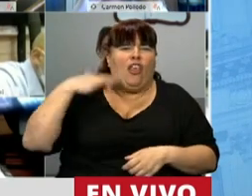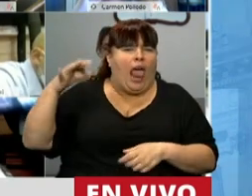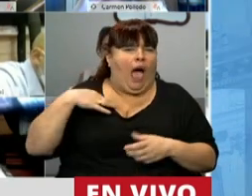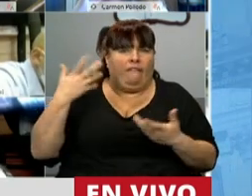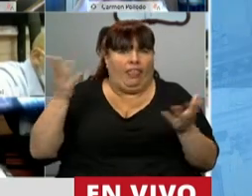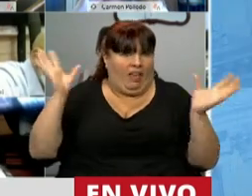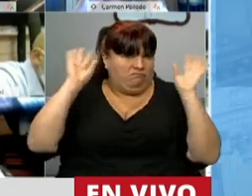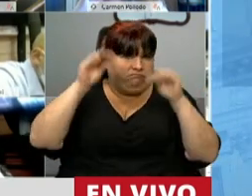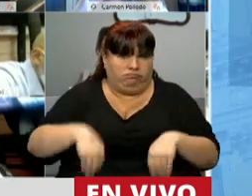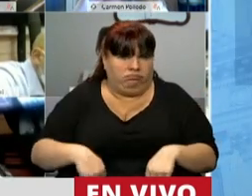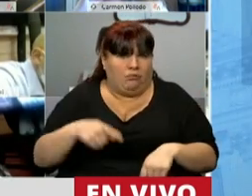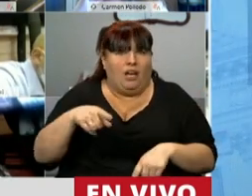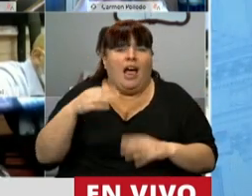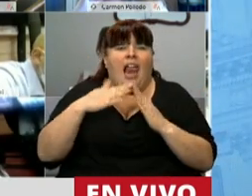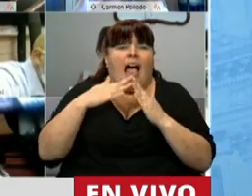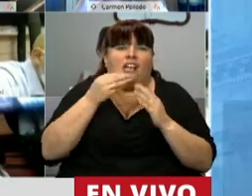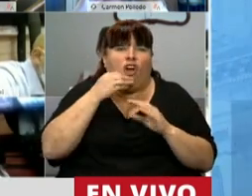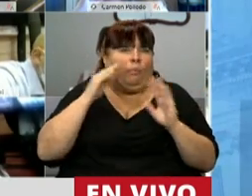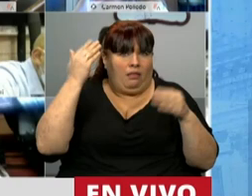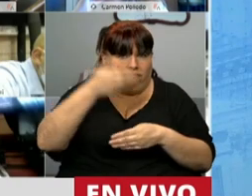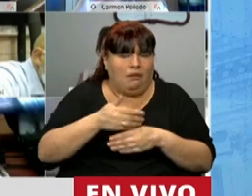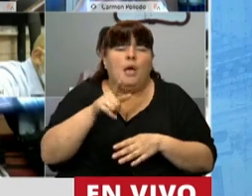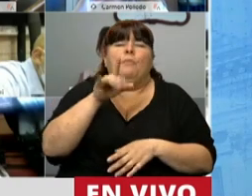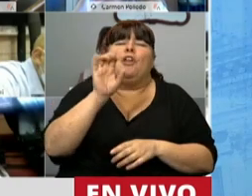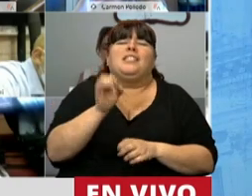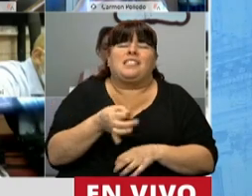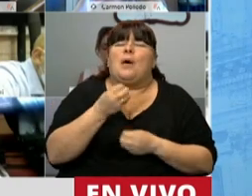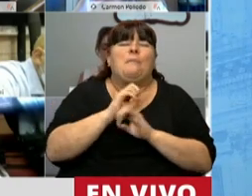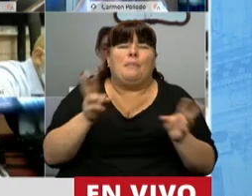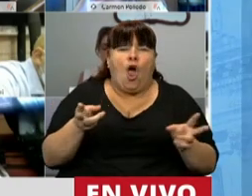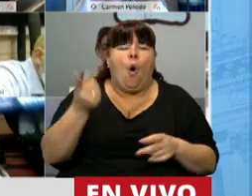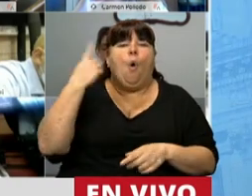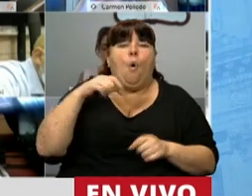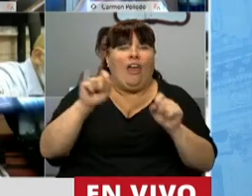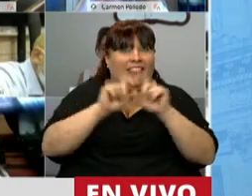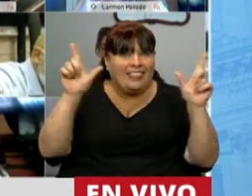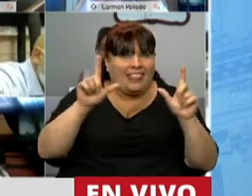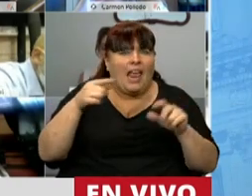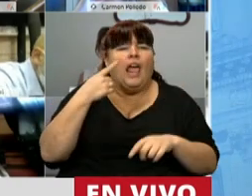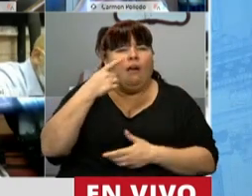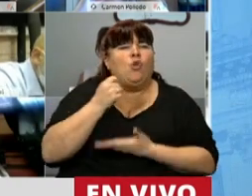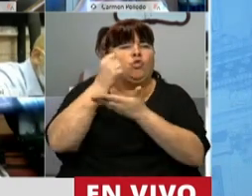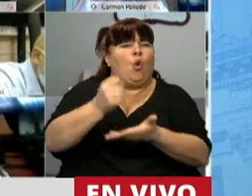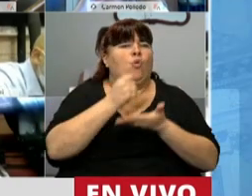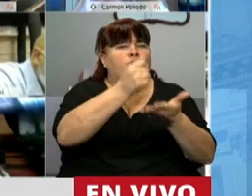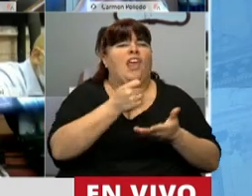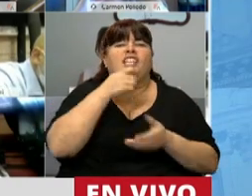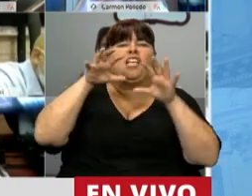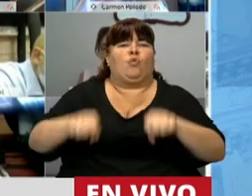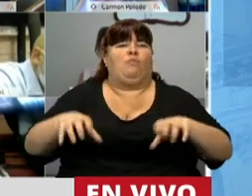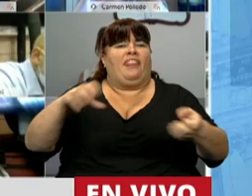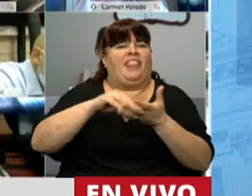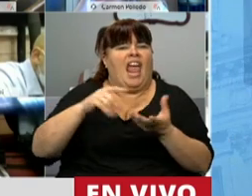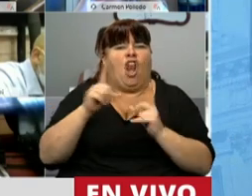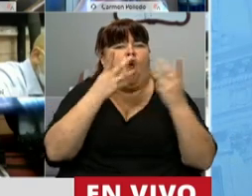les escapaba de las manos en el comedor de sus casas. Pero ¿sabe qué es peor? Que cuando prendieron la tele vieron cómo subsidiaban a los que usurpaban y